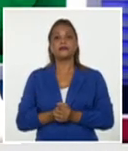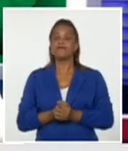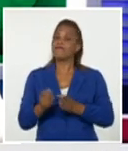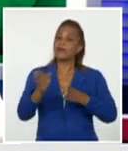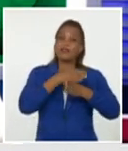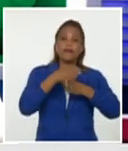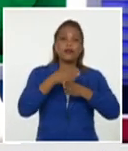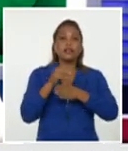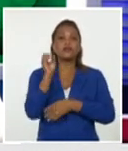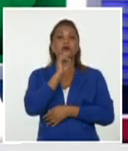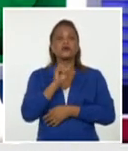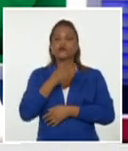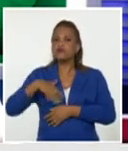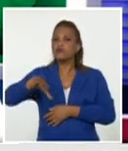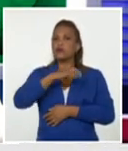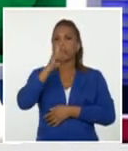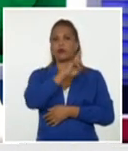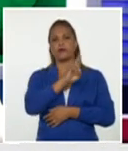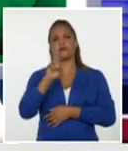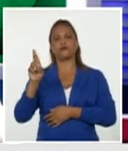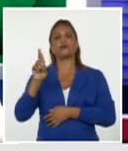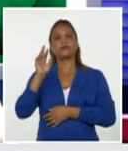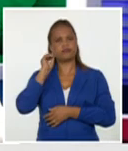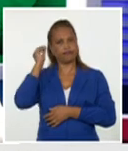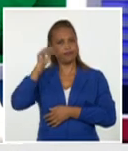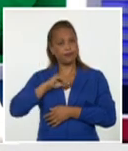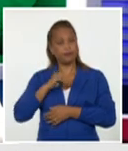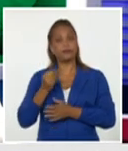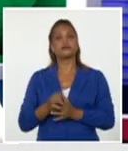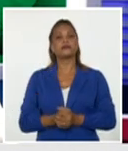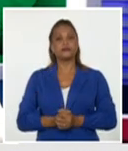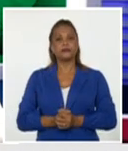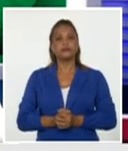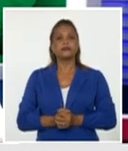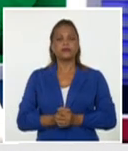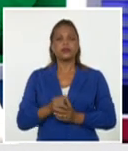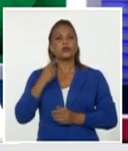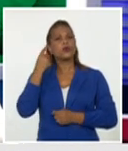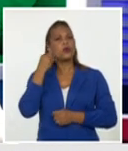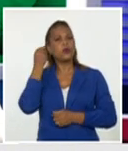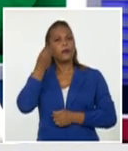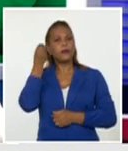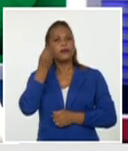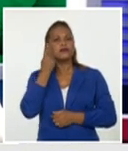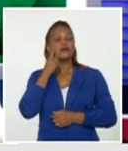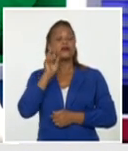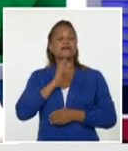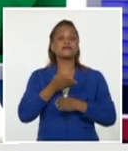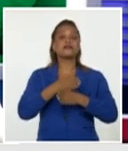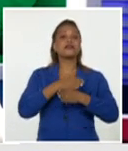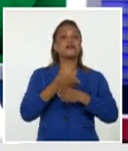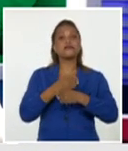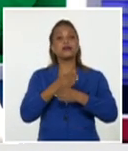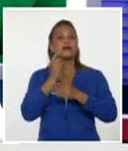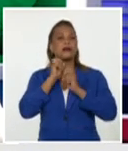todos somos revolucionarios, y creo que además, por lo que representa para la vida,